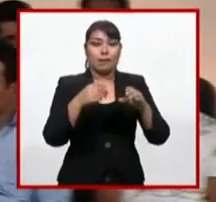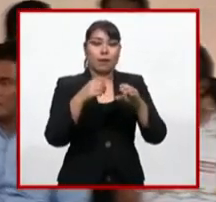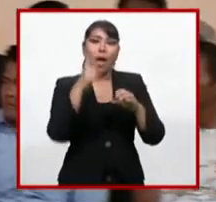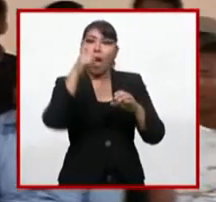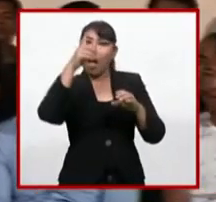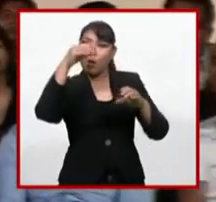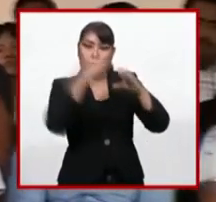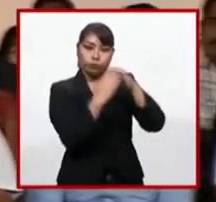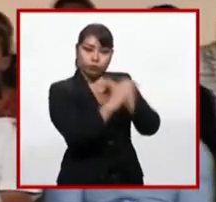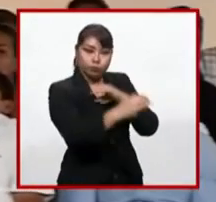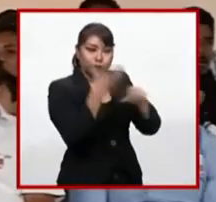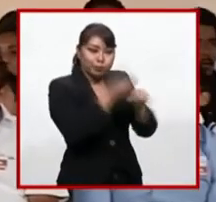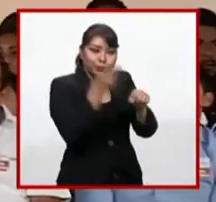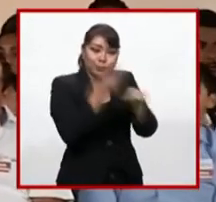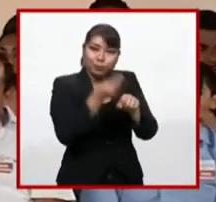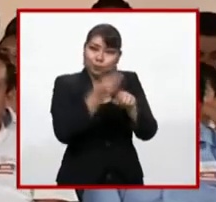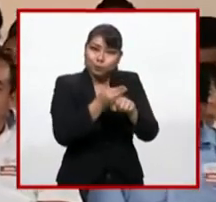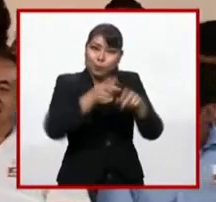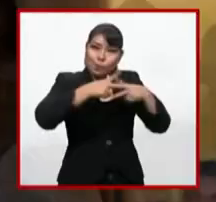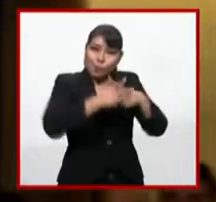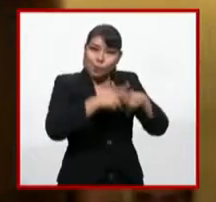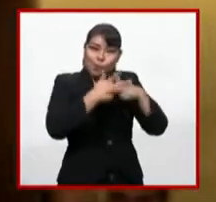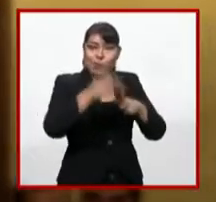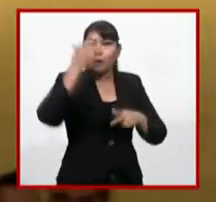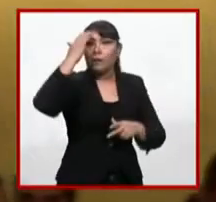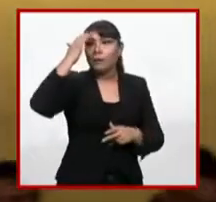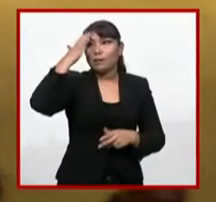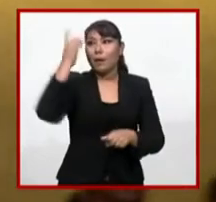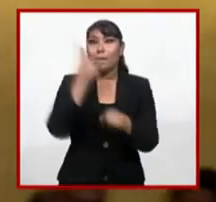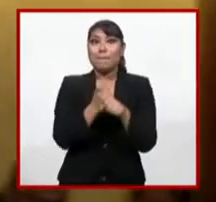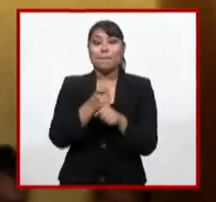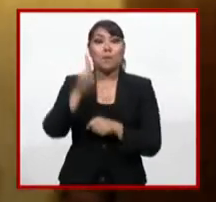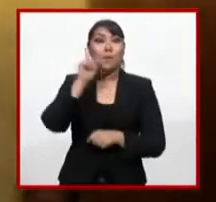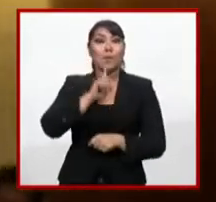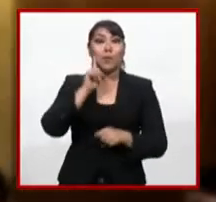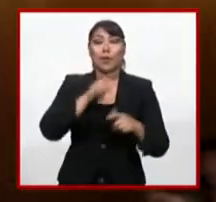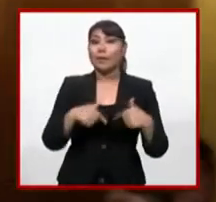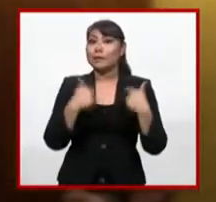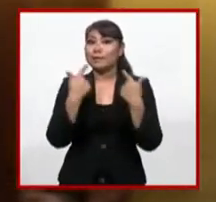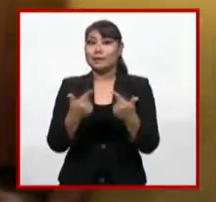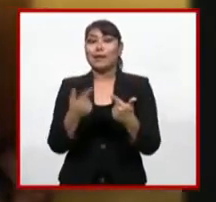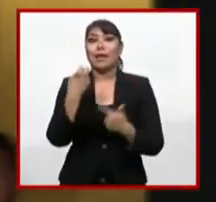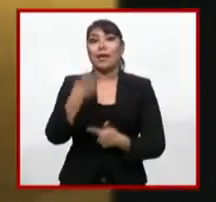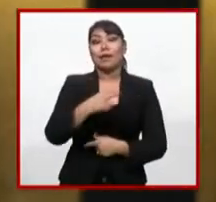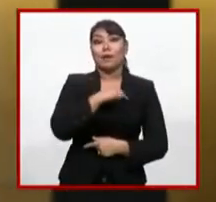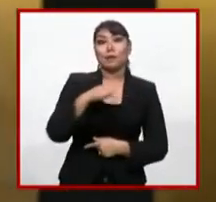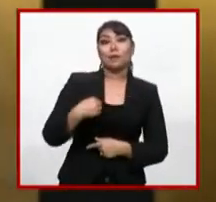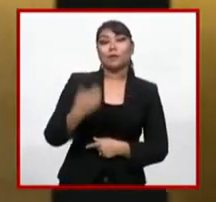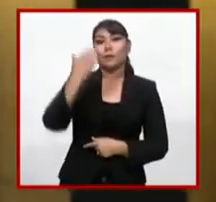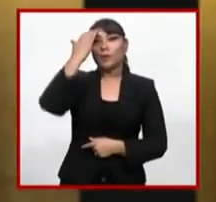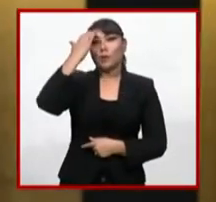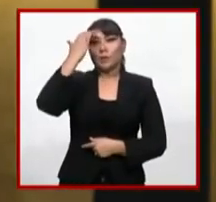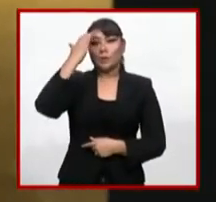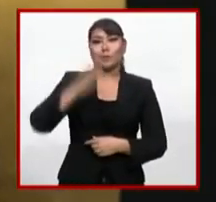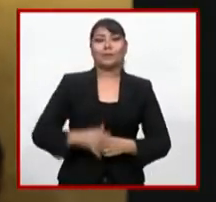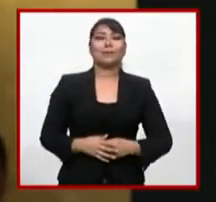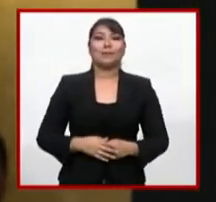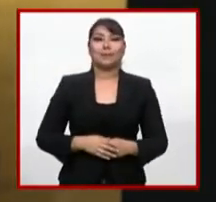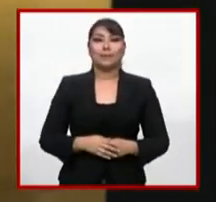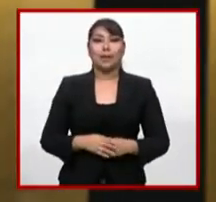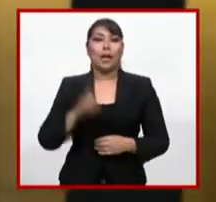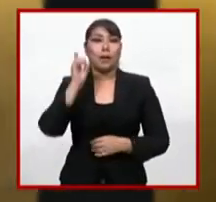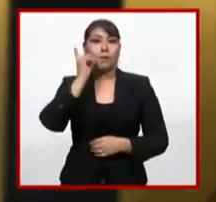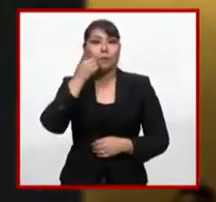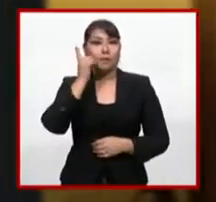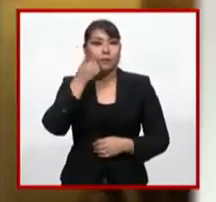que hemos roto tabús, pero también hemos buscado encontrar en dónde están las vocaciones de Oaxaca. En el tema del